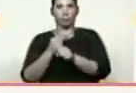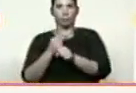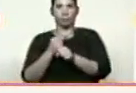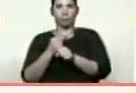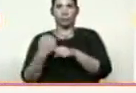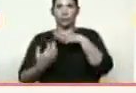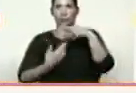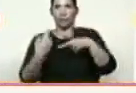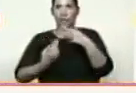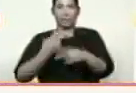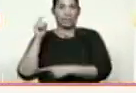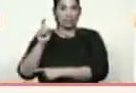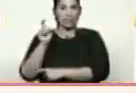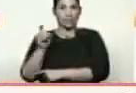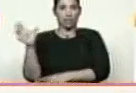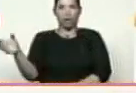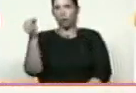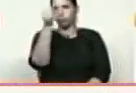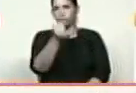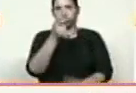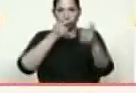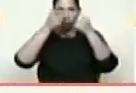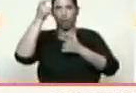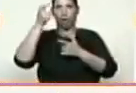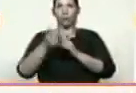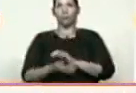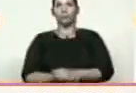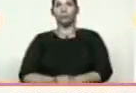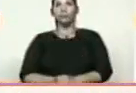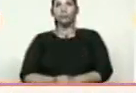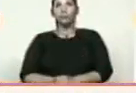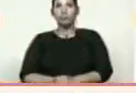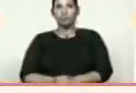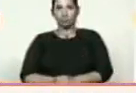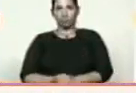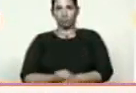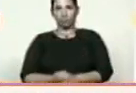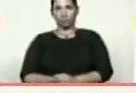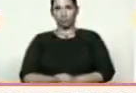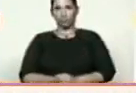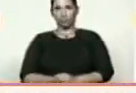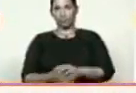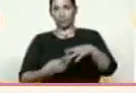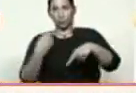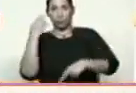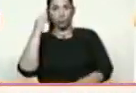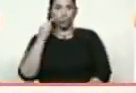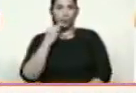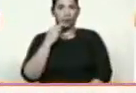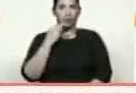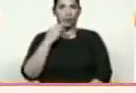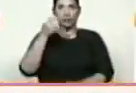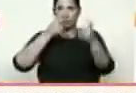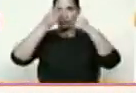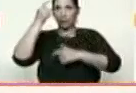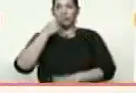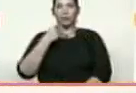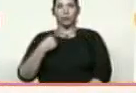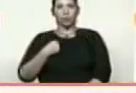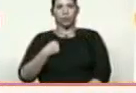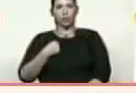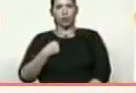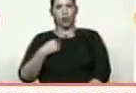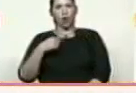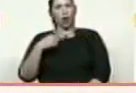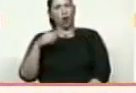era frenar a Chávez, necesario frenar la revolución bolivariana. Por eso Chávez nos lo dijo. Y que nadie se extrañe, Chávez